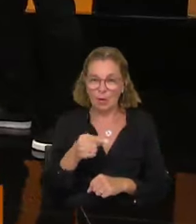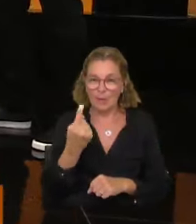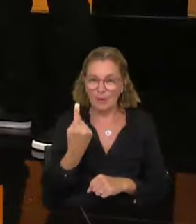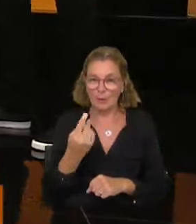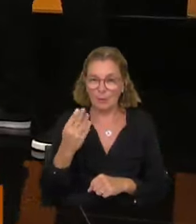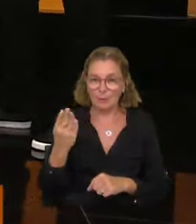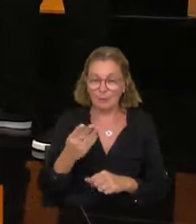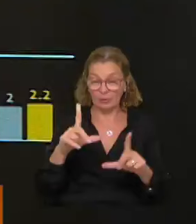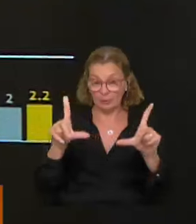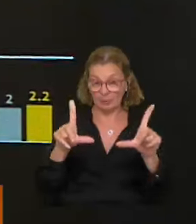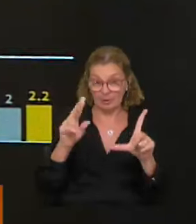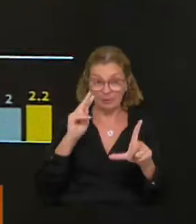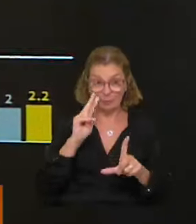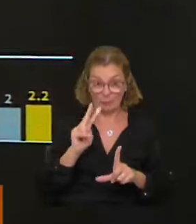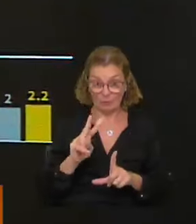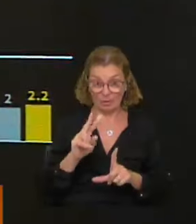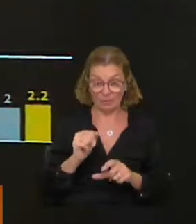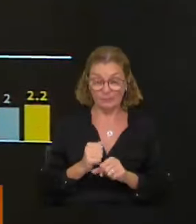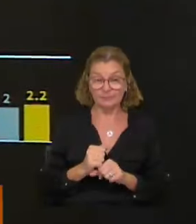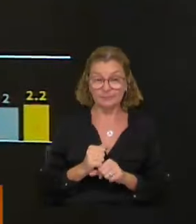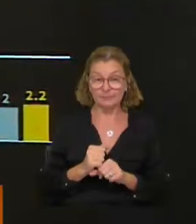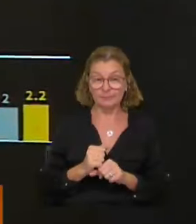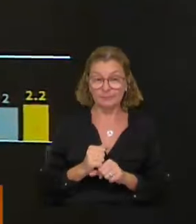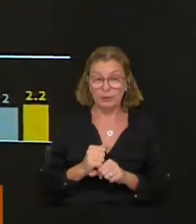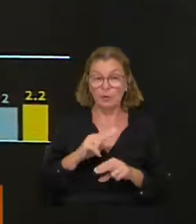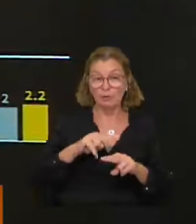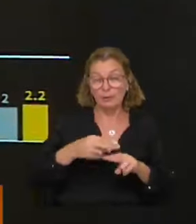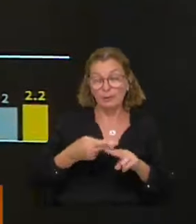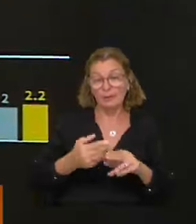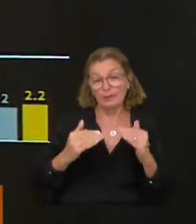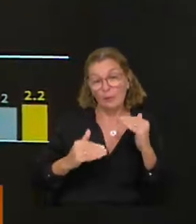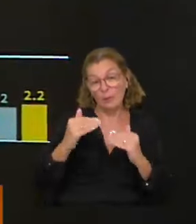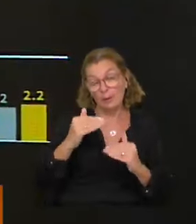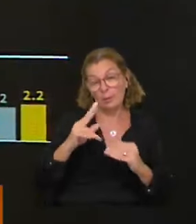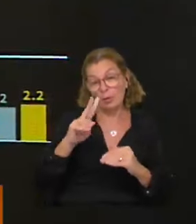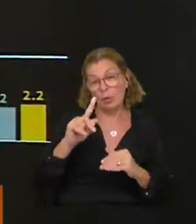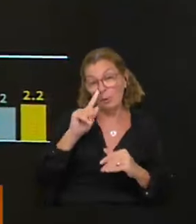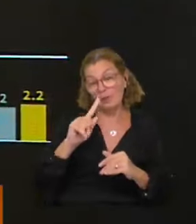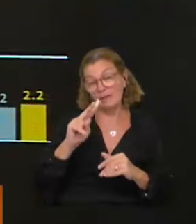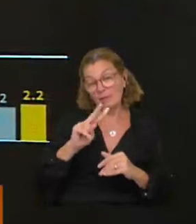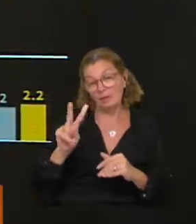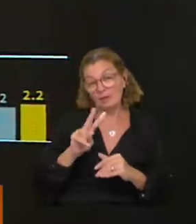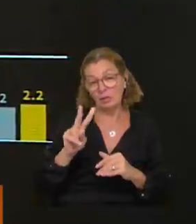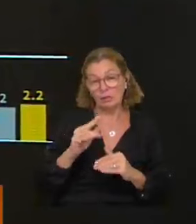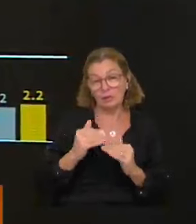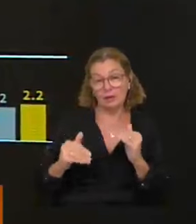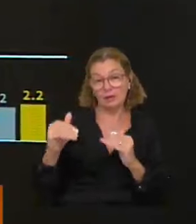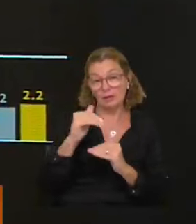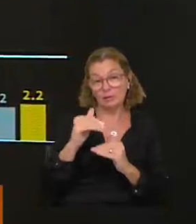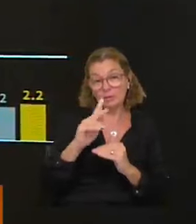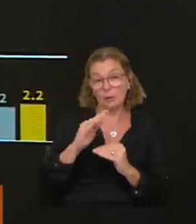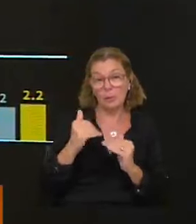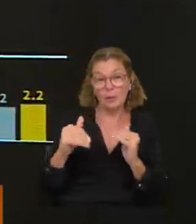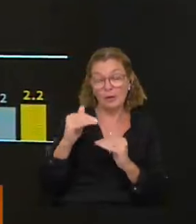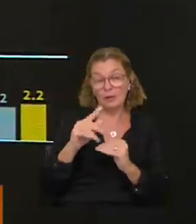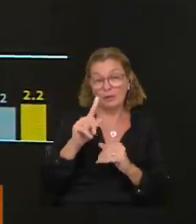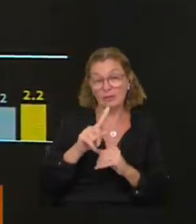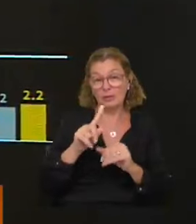viendo en pantalla que de nuevo en comparación con 2022 si bien el crecimiento no es tan grande pasa